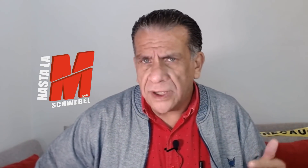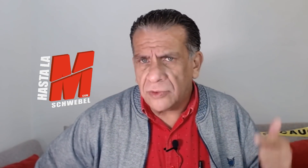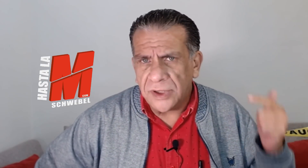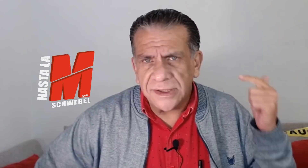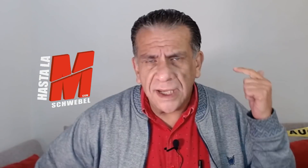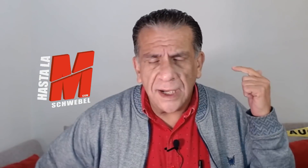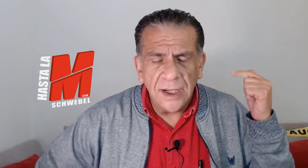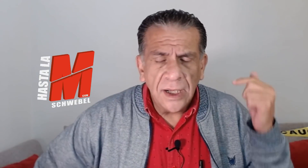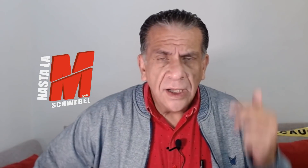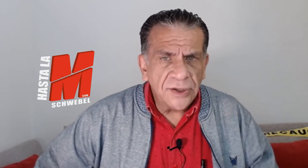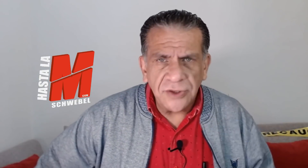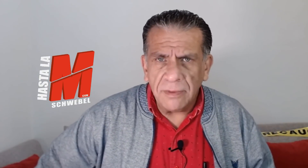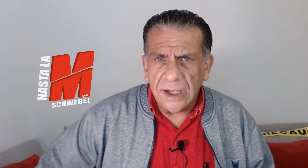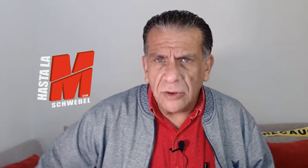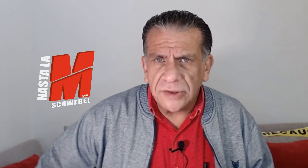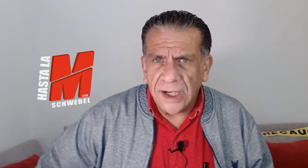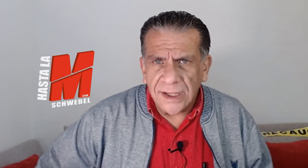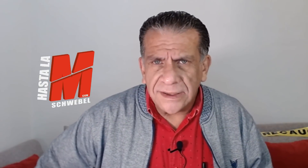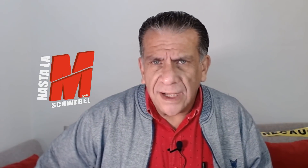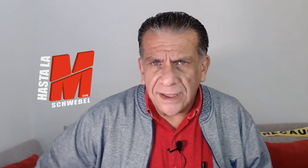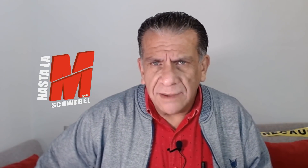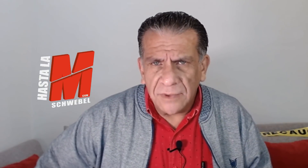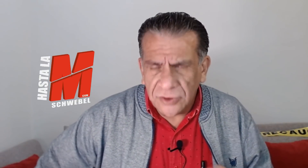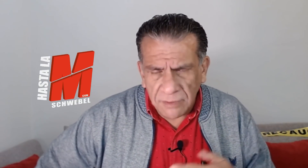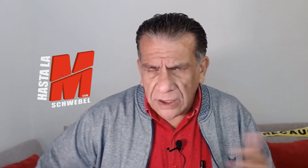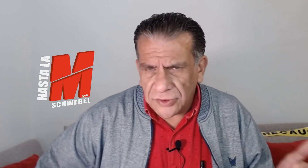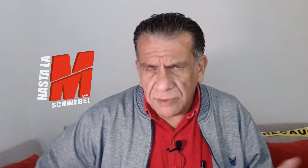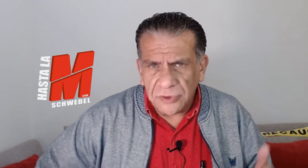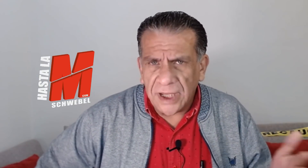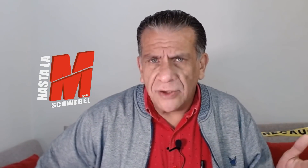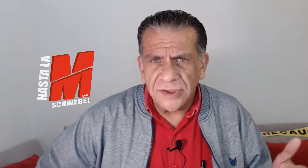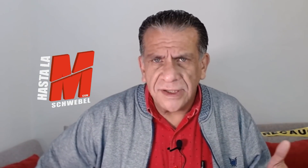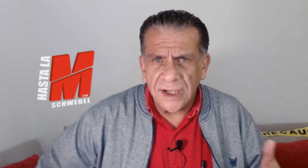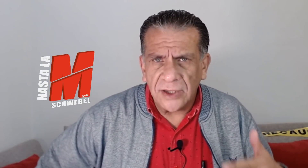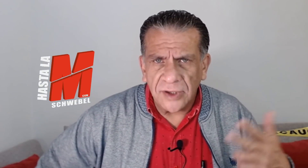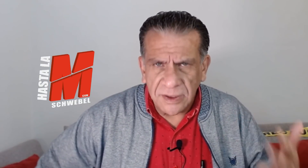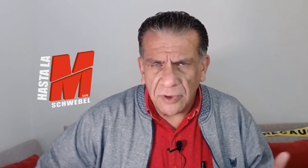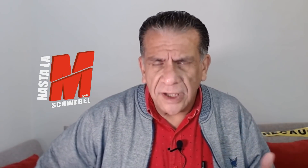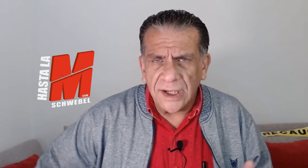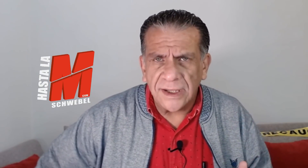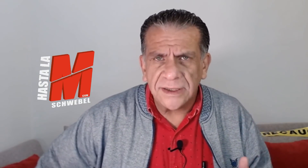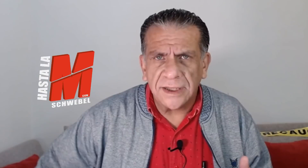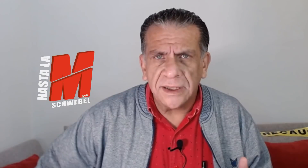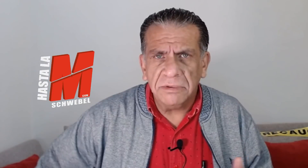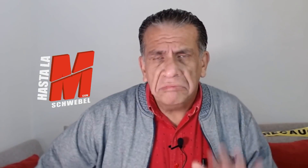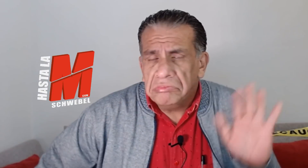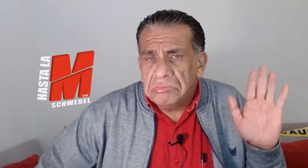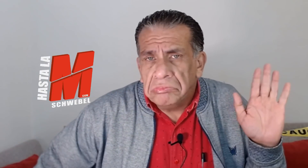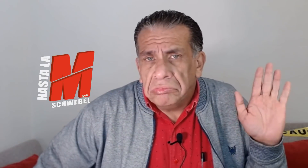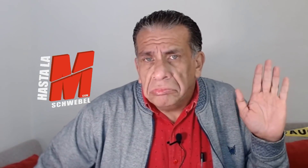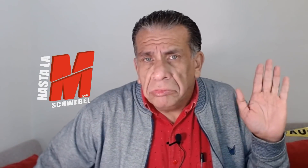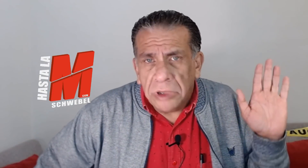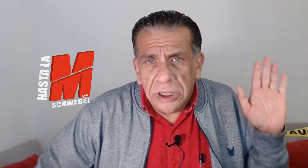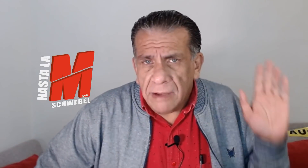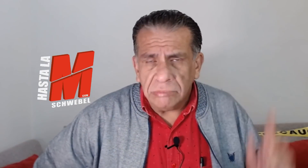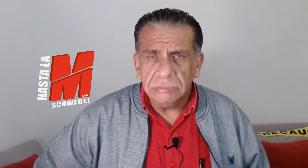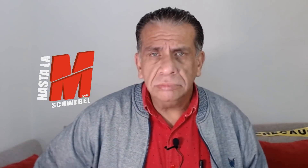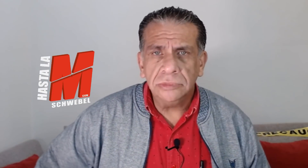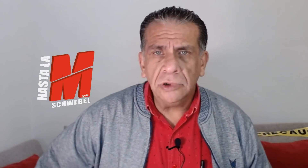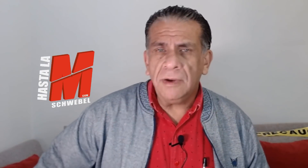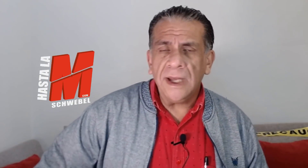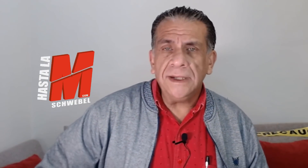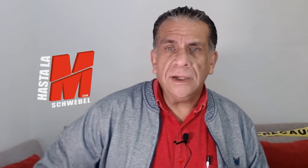el poder judicial sobre los legislativos sobre los diputados y senadores poder legislativo y ya